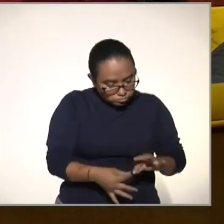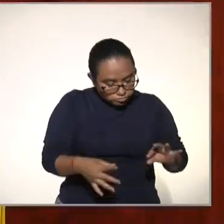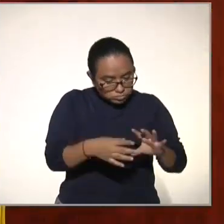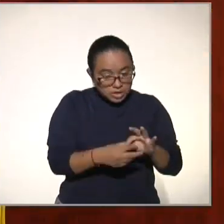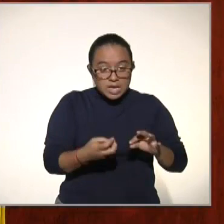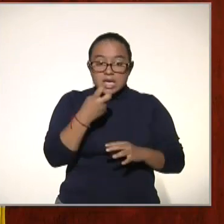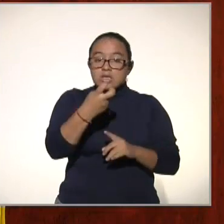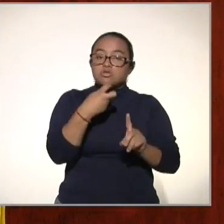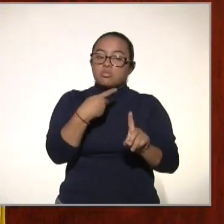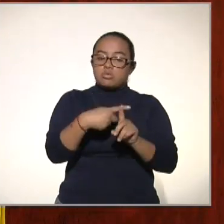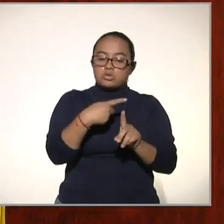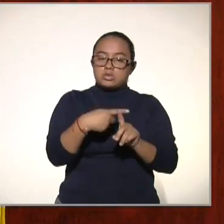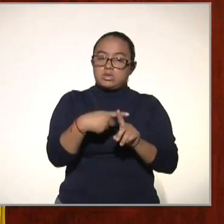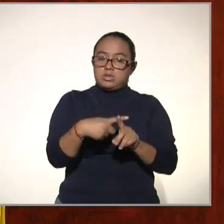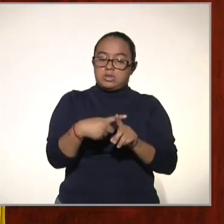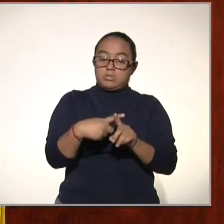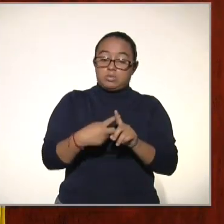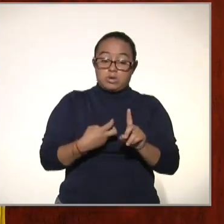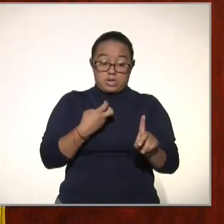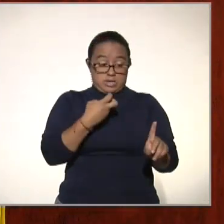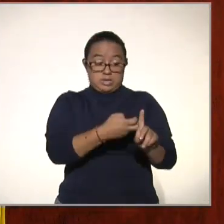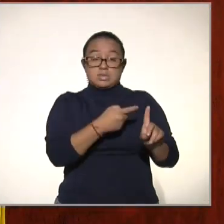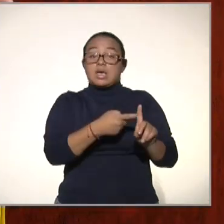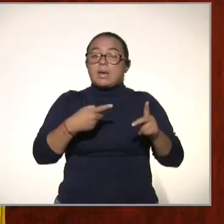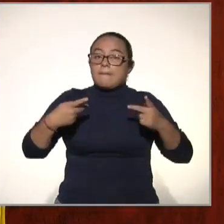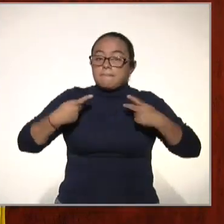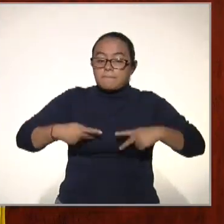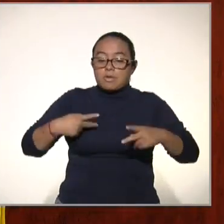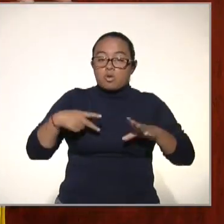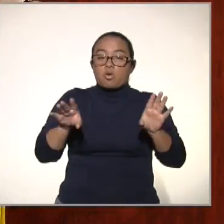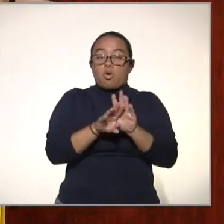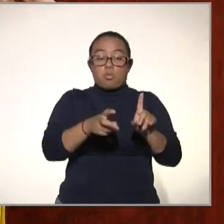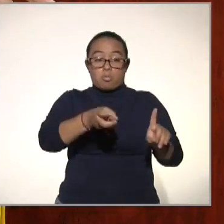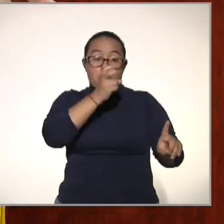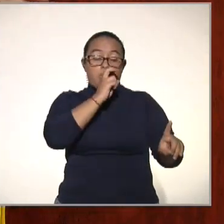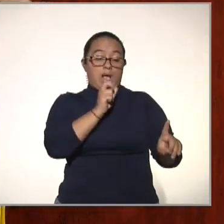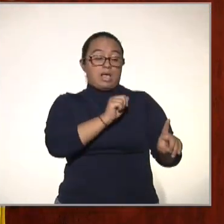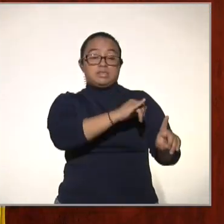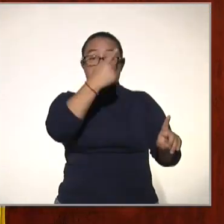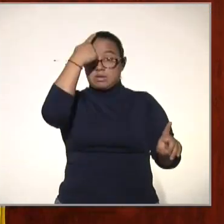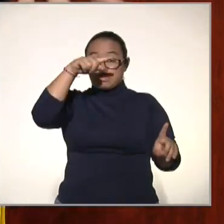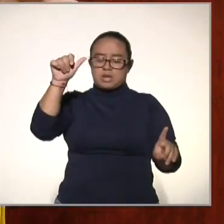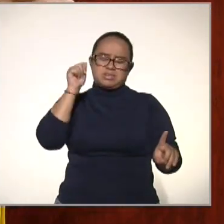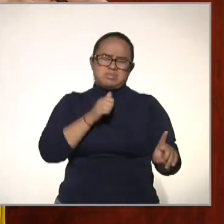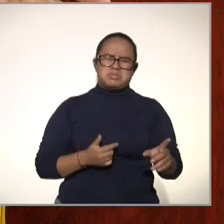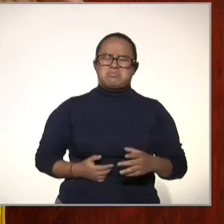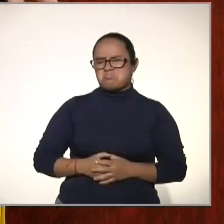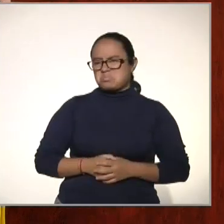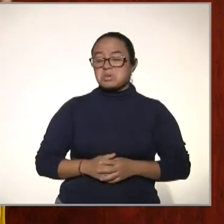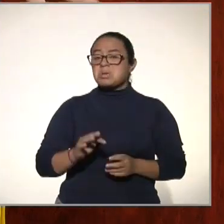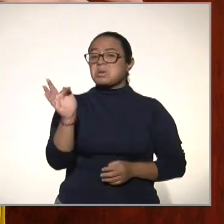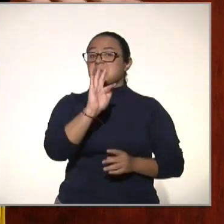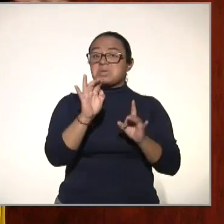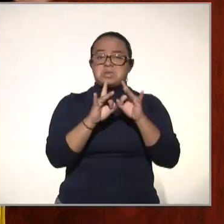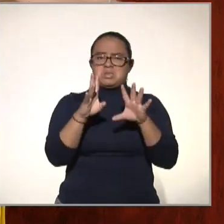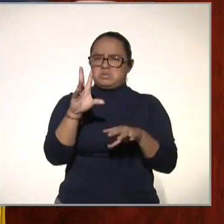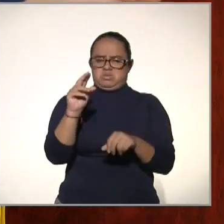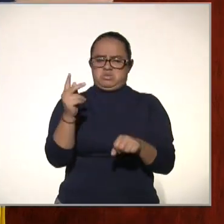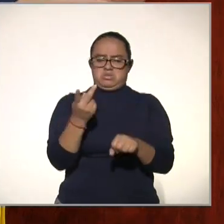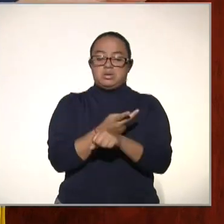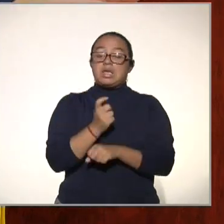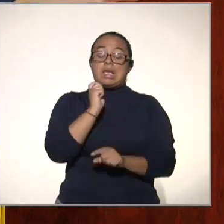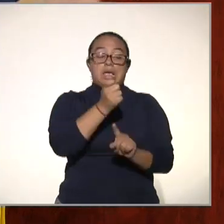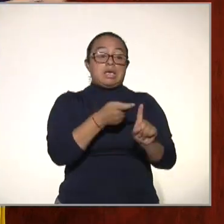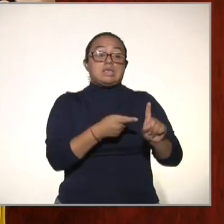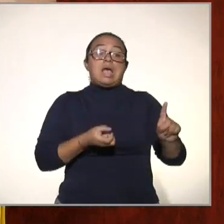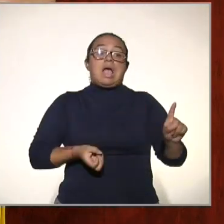sentido no estamos diciendo que esa persona de manera rígida va a ser así toda la vida. Y si no pasara, no es que necesariamente hubo un